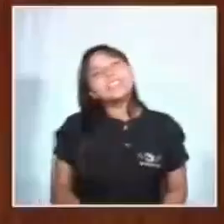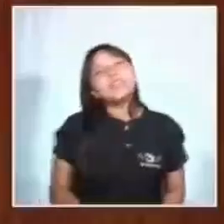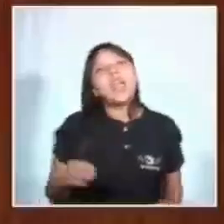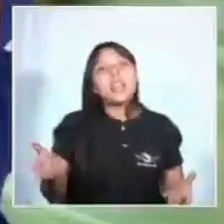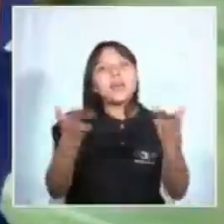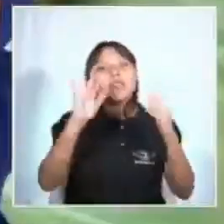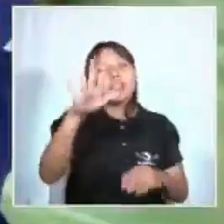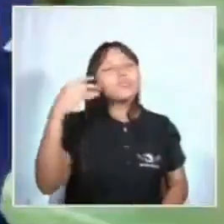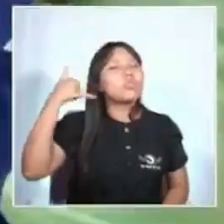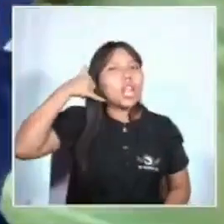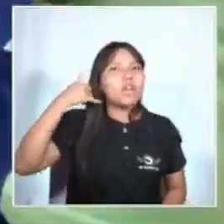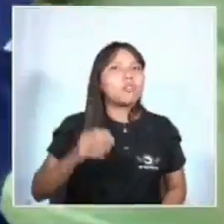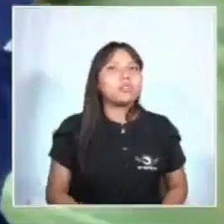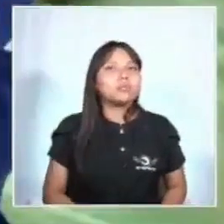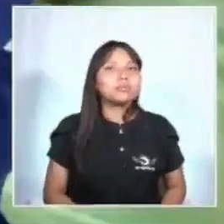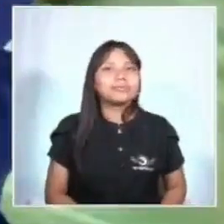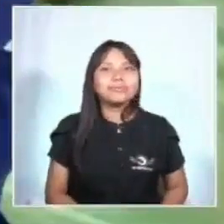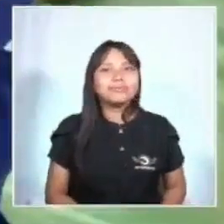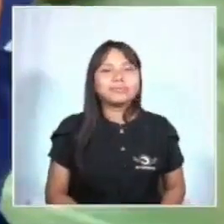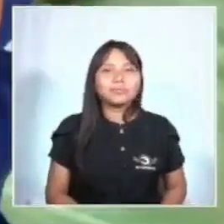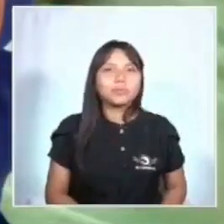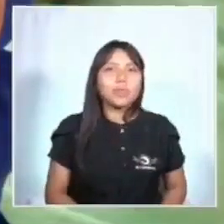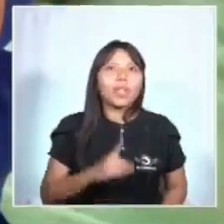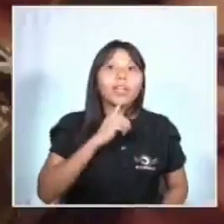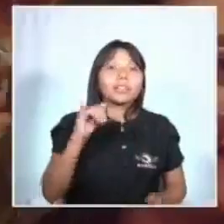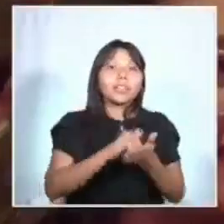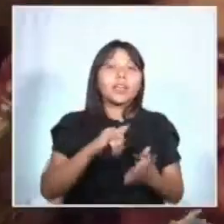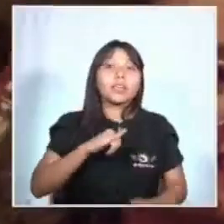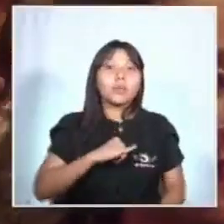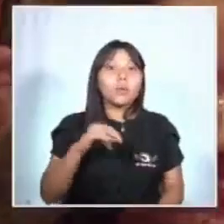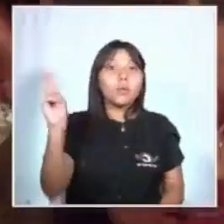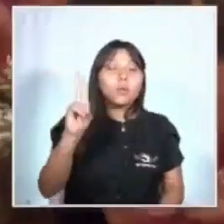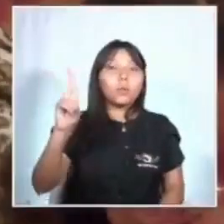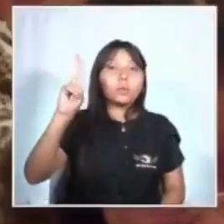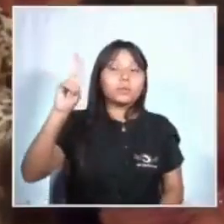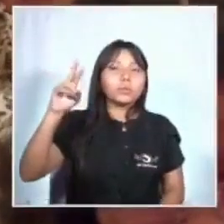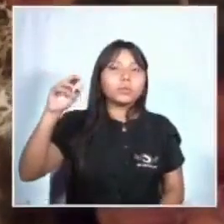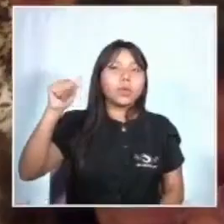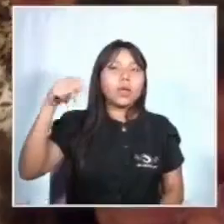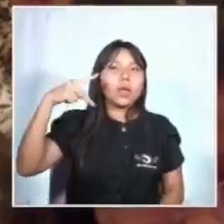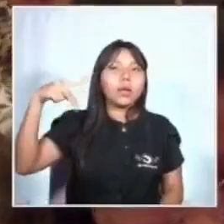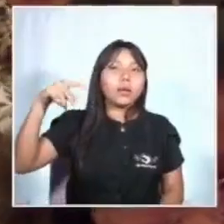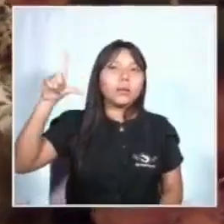también. No se sienta discriminada. Es que yo uso Apple. No me trate mal. ¿Me presta su teléfono?